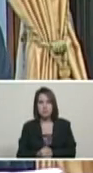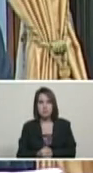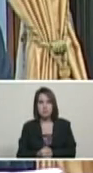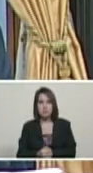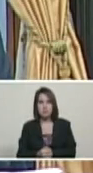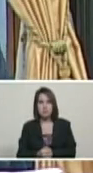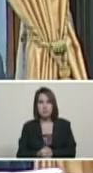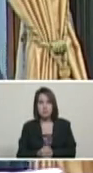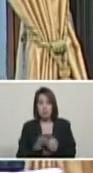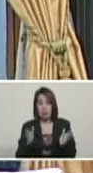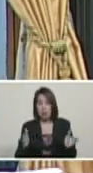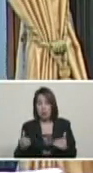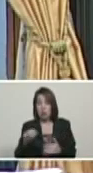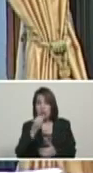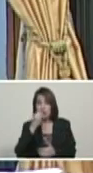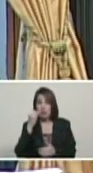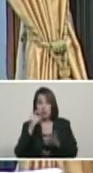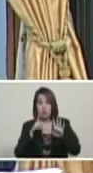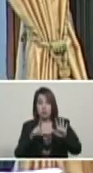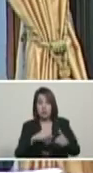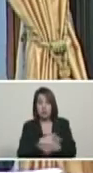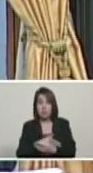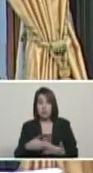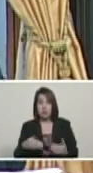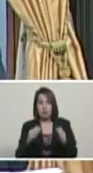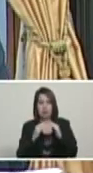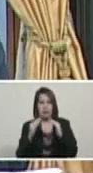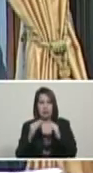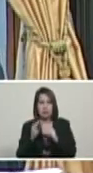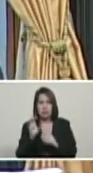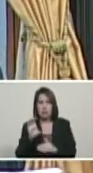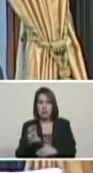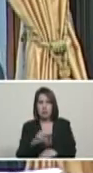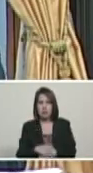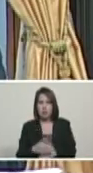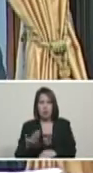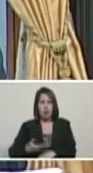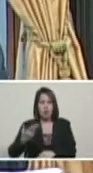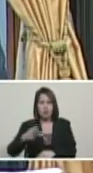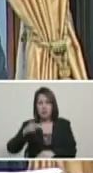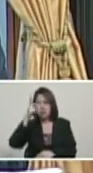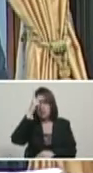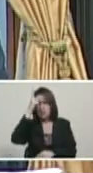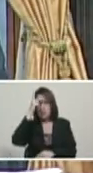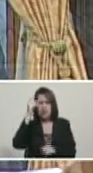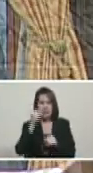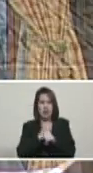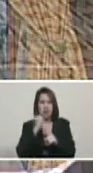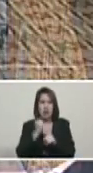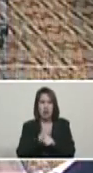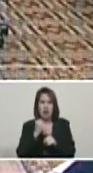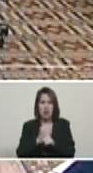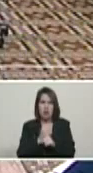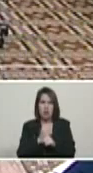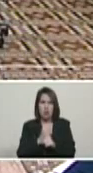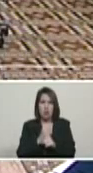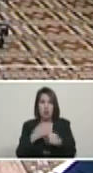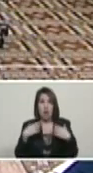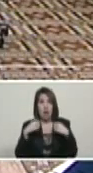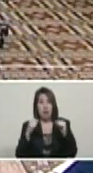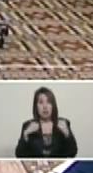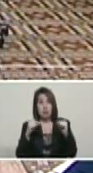Los CLAP y los 6 millones de hogares de la patria. Fundamental, Tarek, trabajarlo, Aristóbulo,